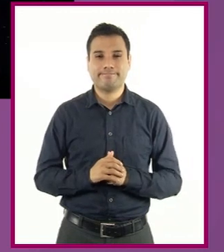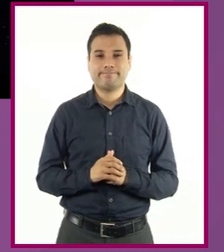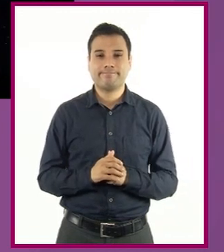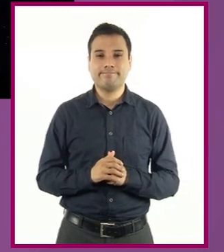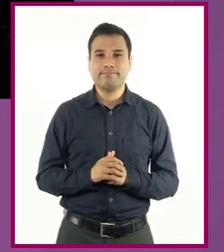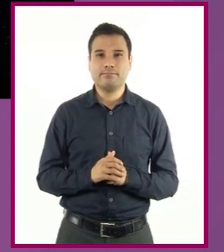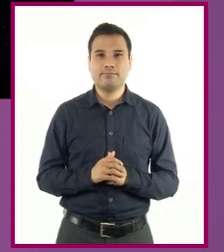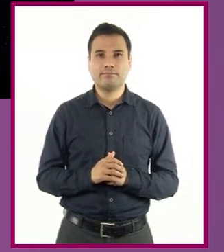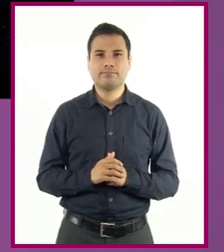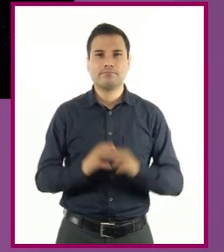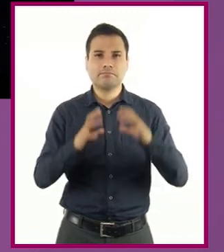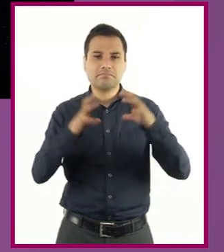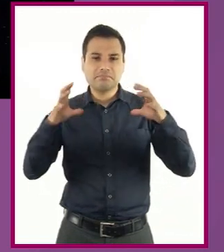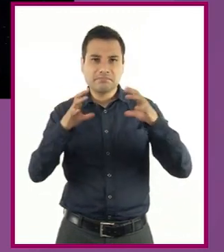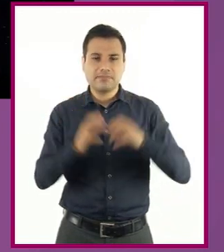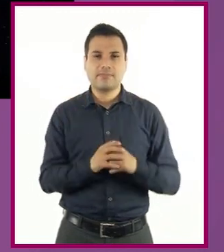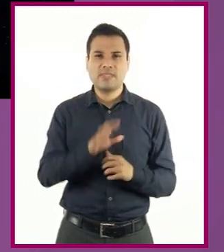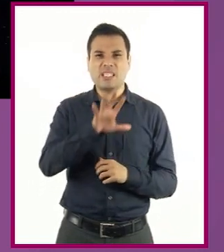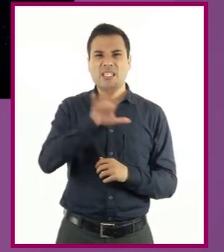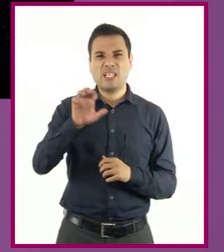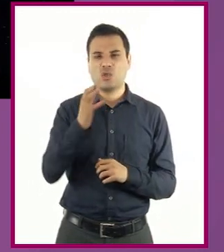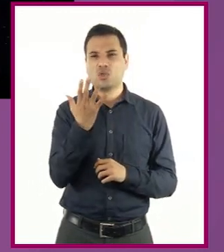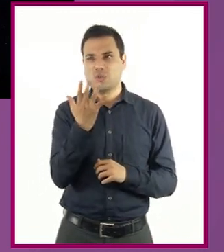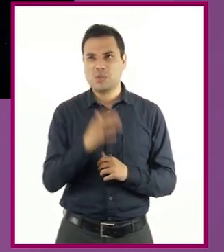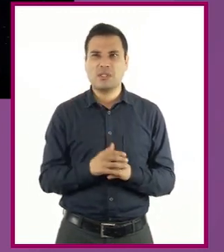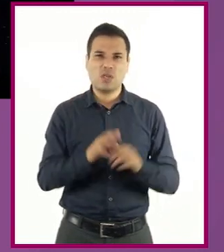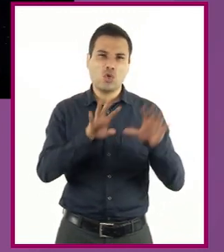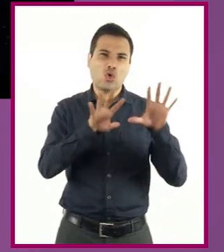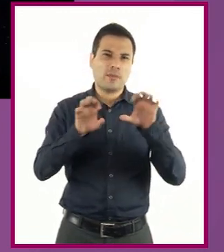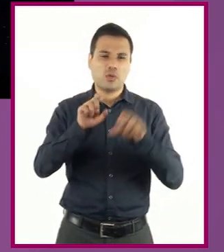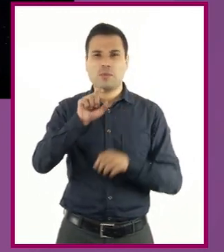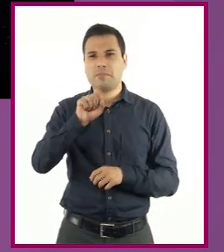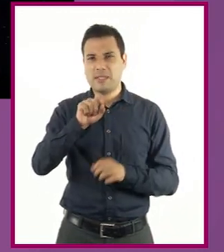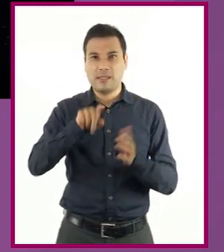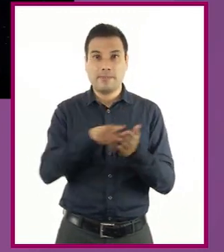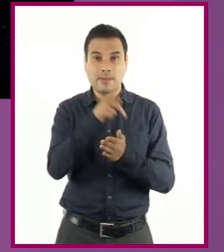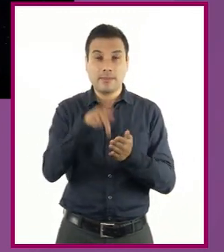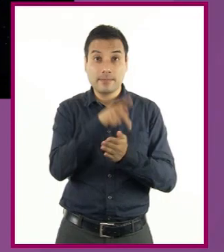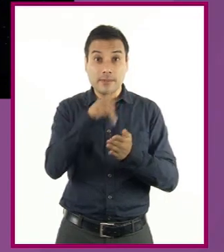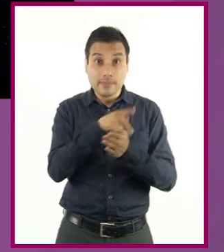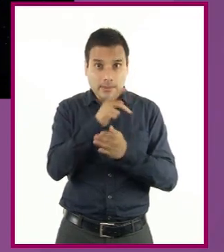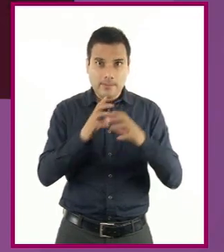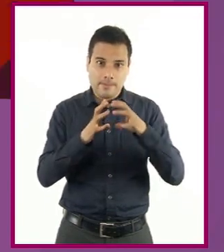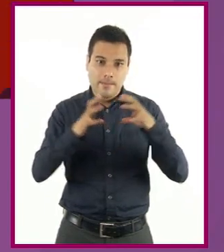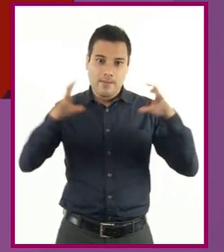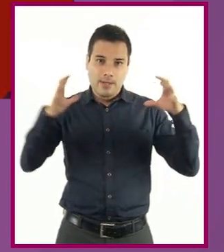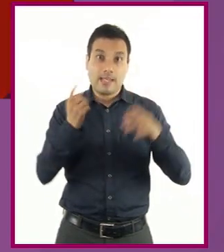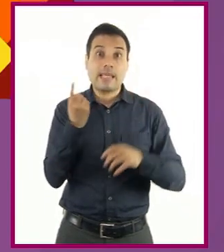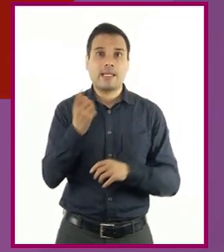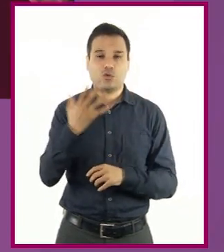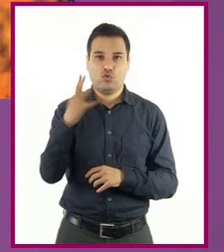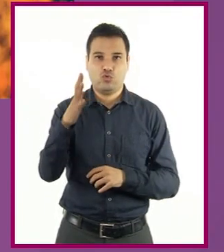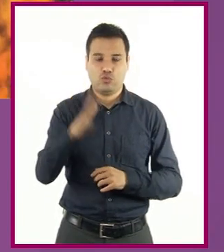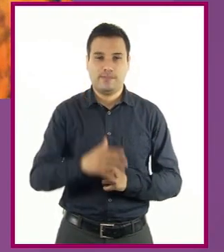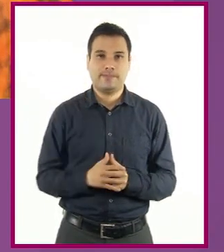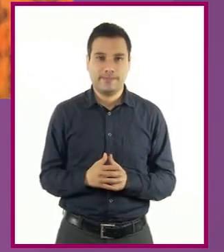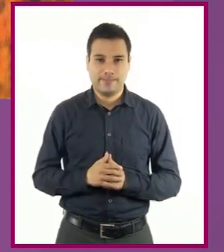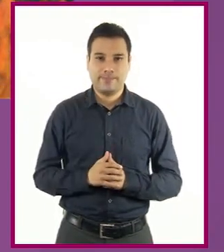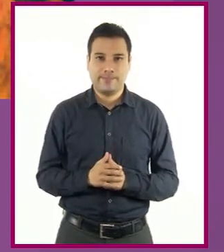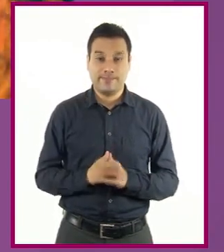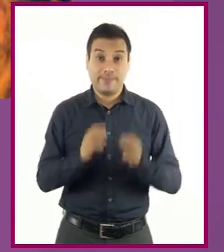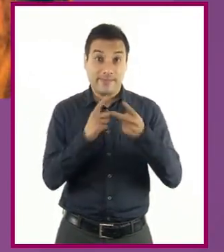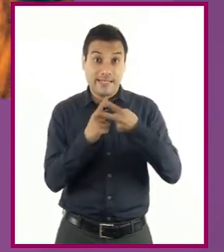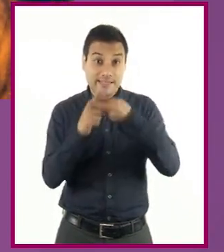un diámetro de entre 550 y 920 veces el diámetro del Sol. Las